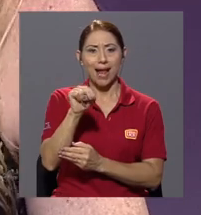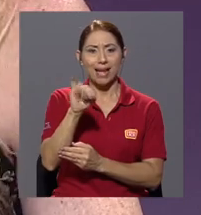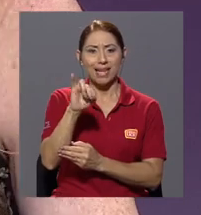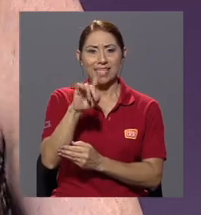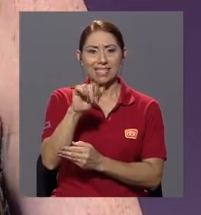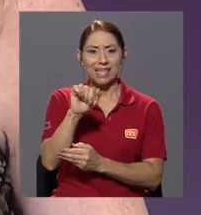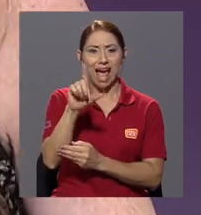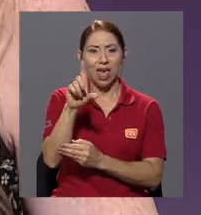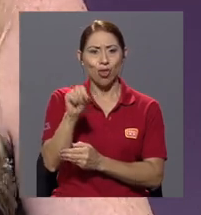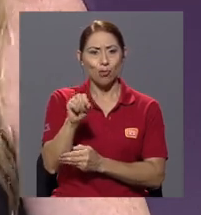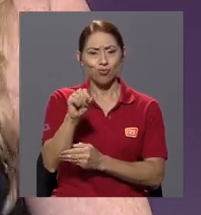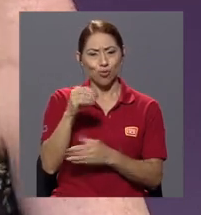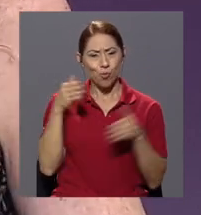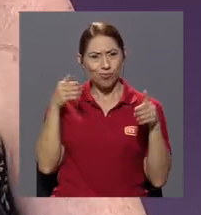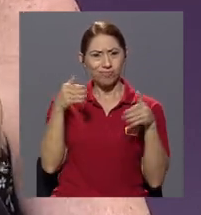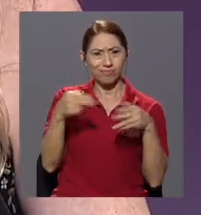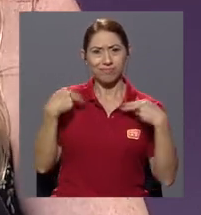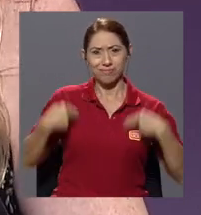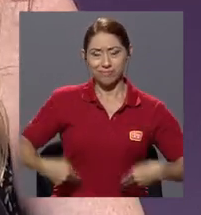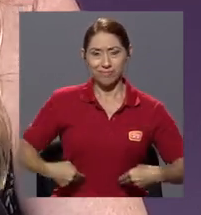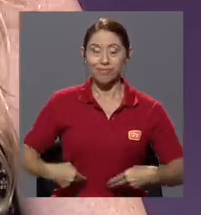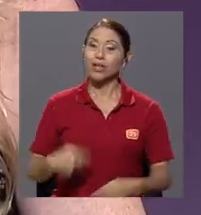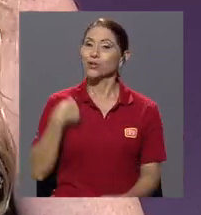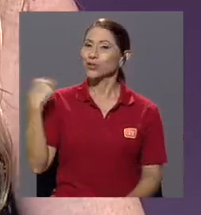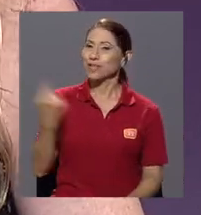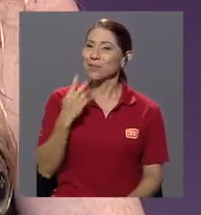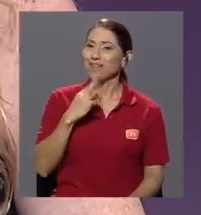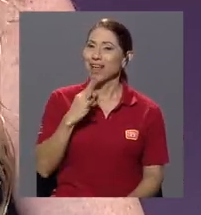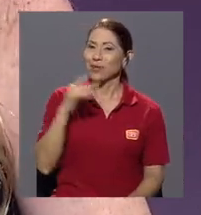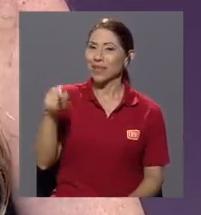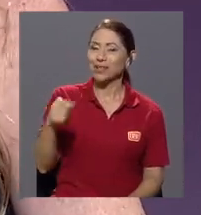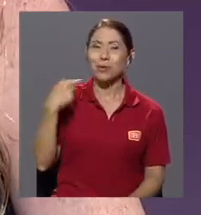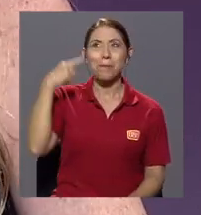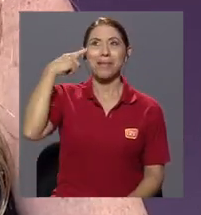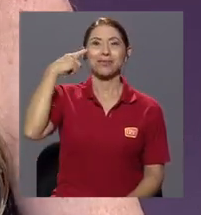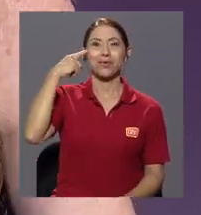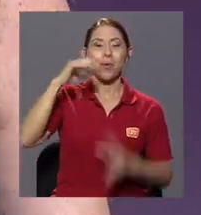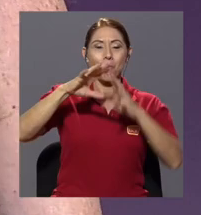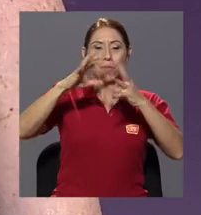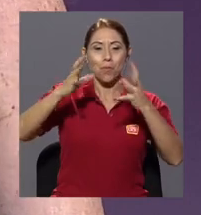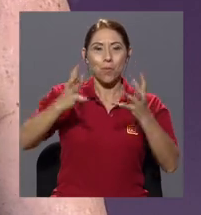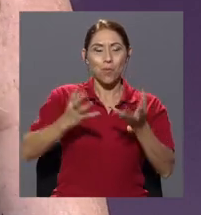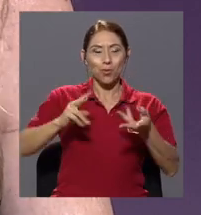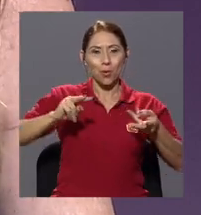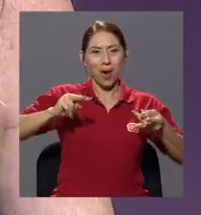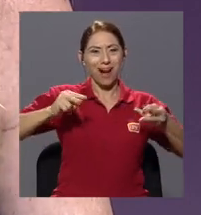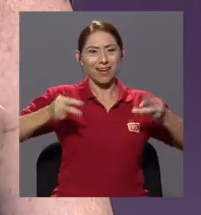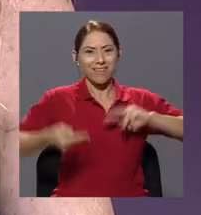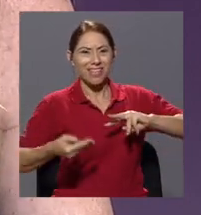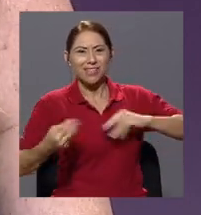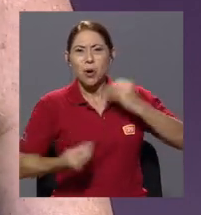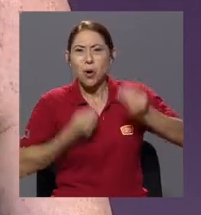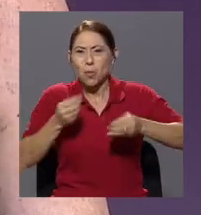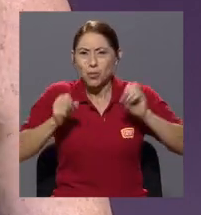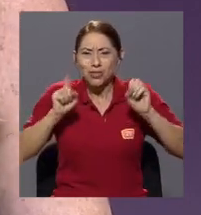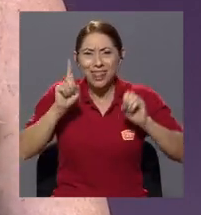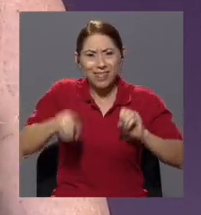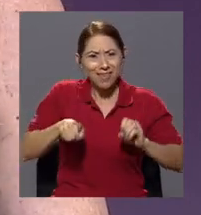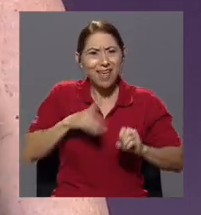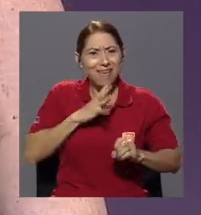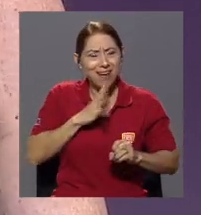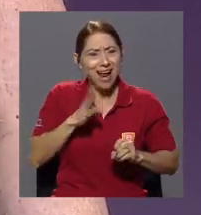siempre cuando hablamos de eso siento que estamos hablando en el mundo de al revés porque como tiene que hablar de un parto humanizado